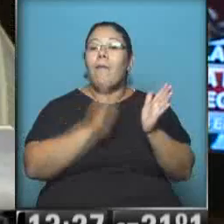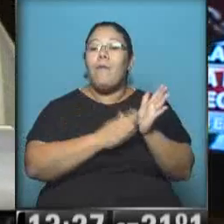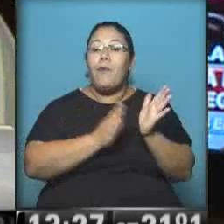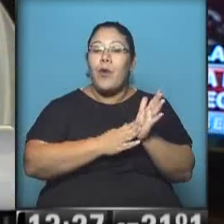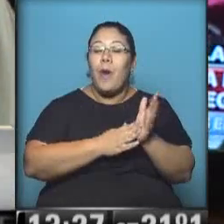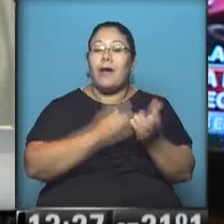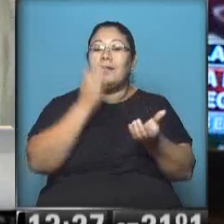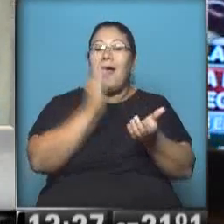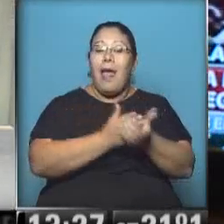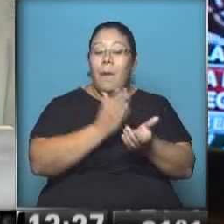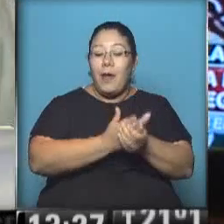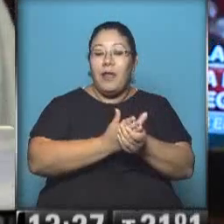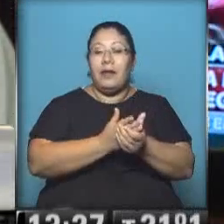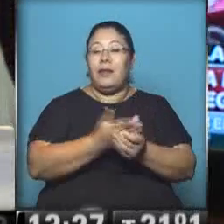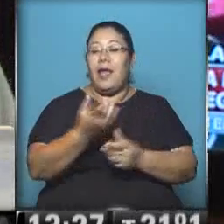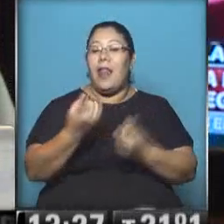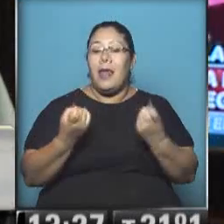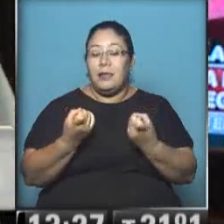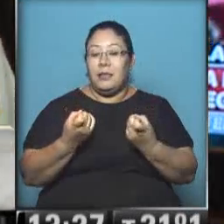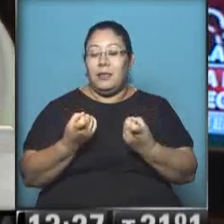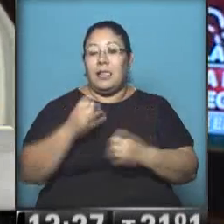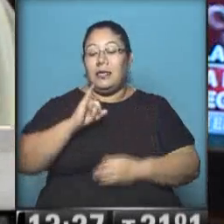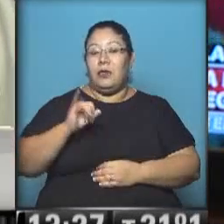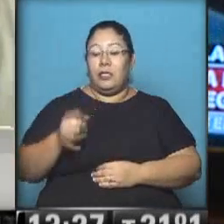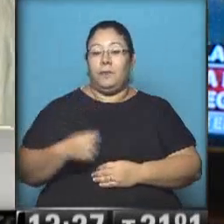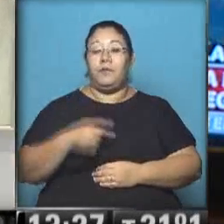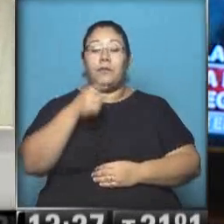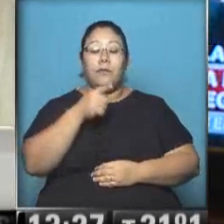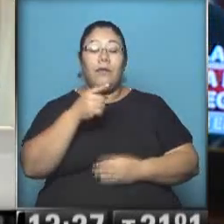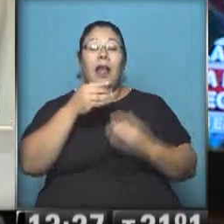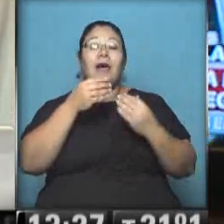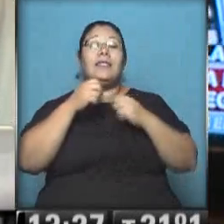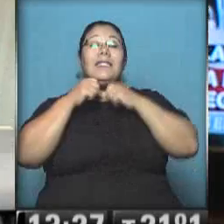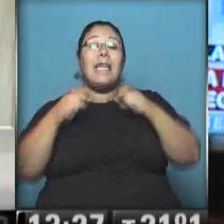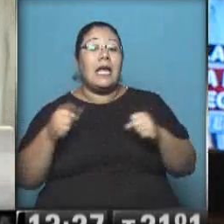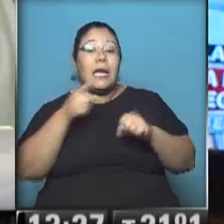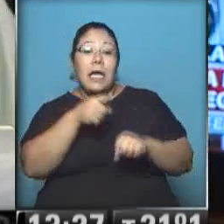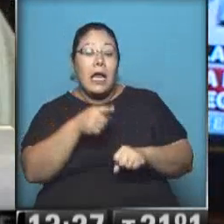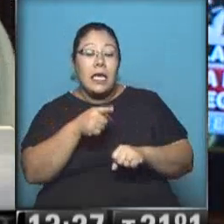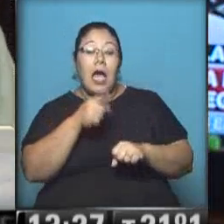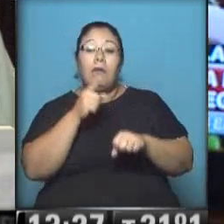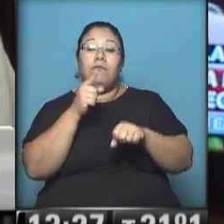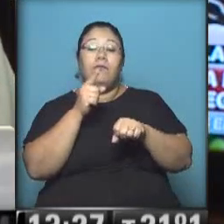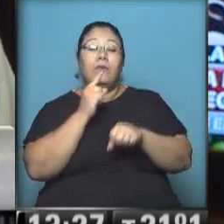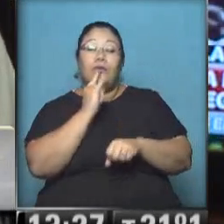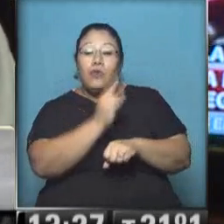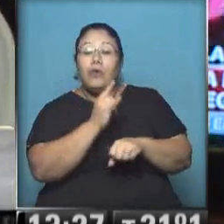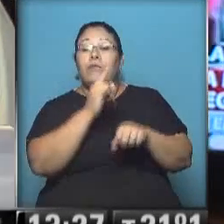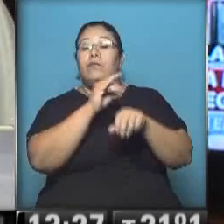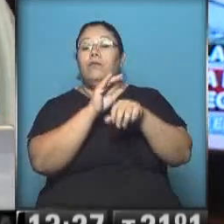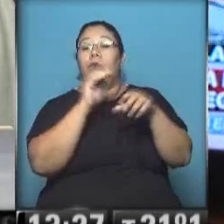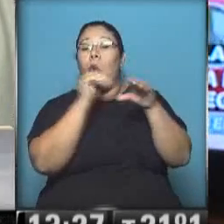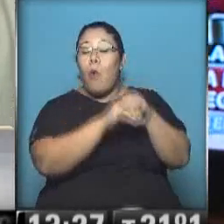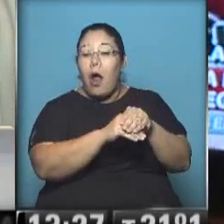en el expediente. Eso está a resguardo de la Secretaría de la Fiscalía. Bueno, que sigan con las investigaciones. Queremos que sigan con las investigaciones, que